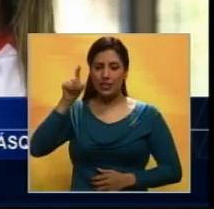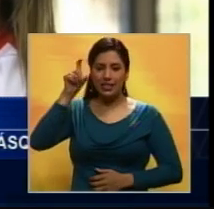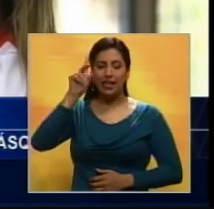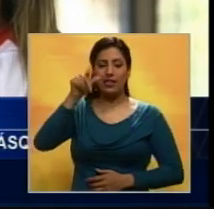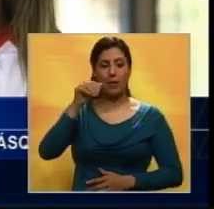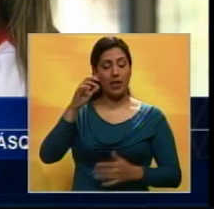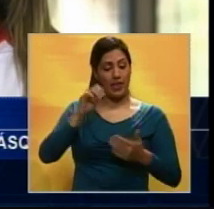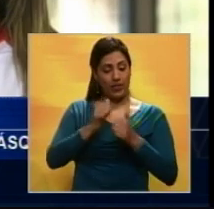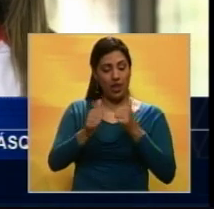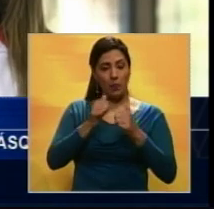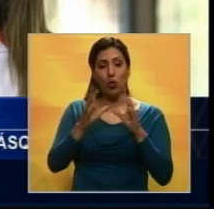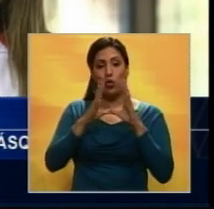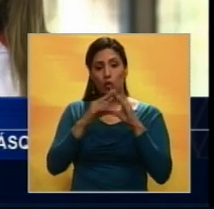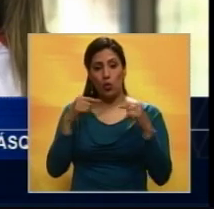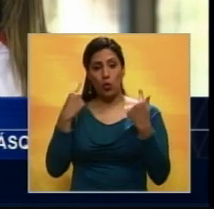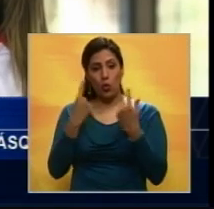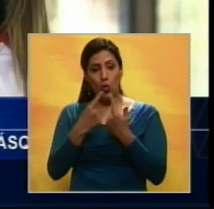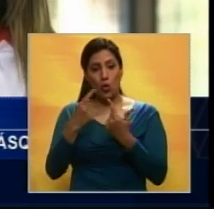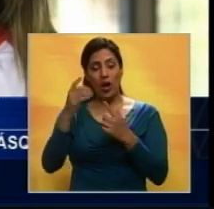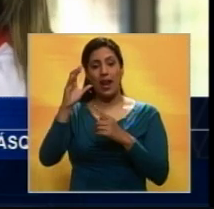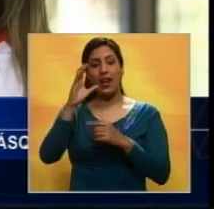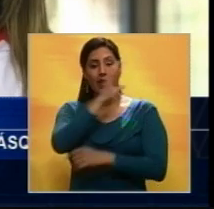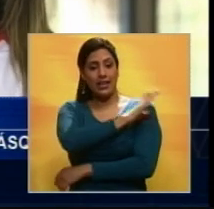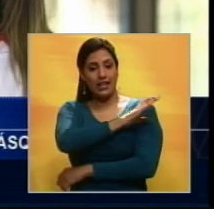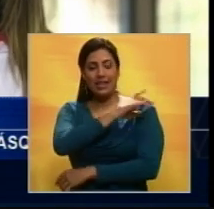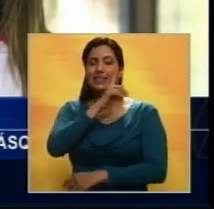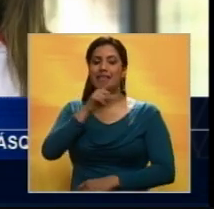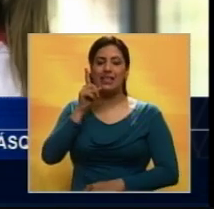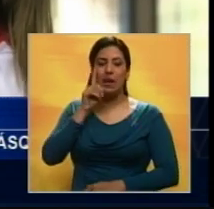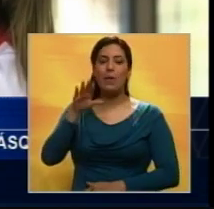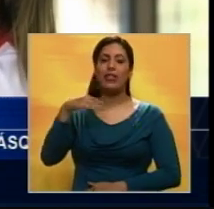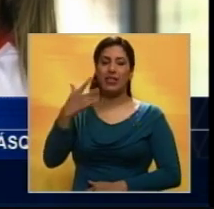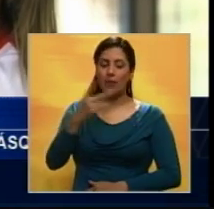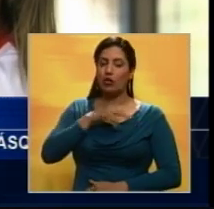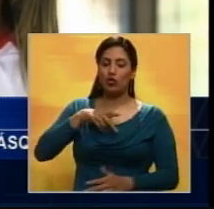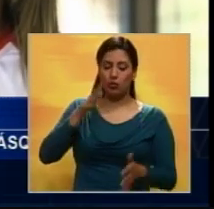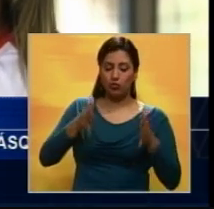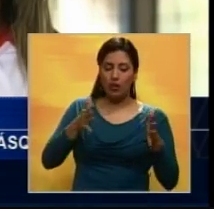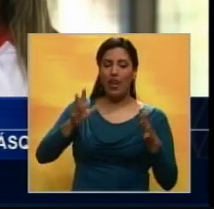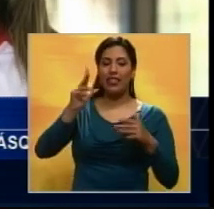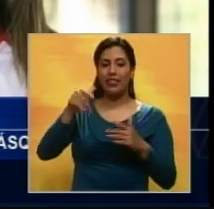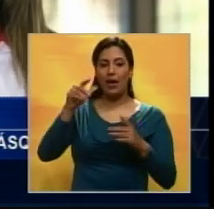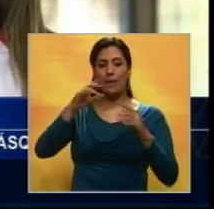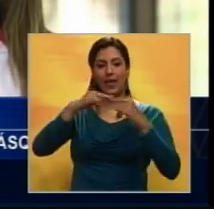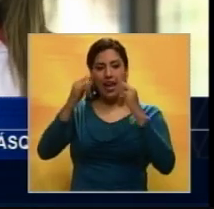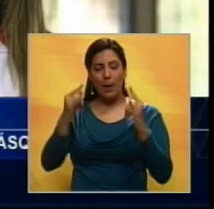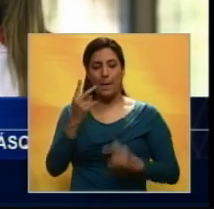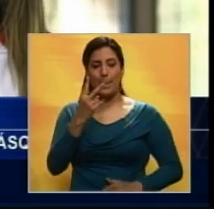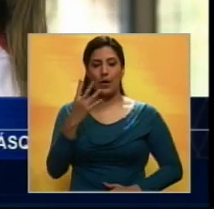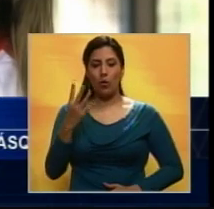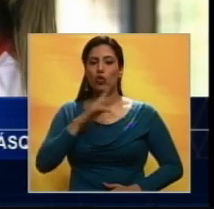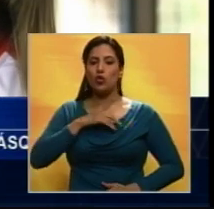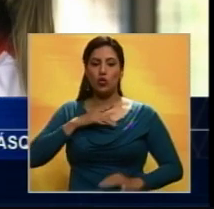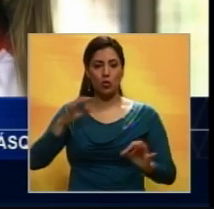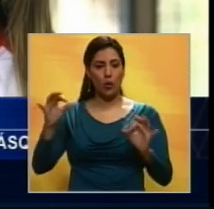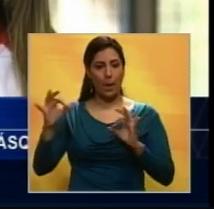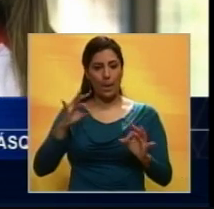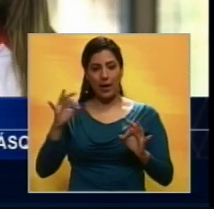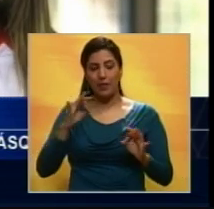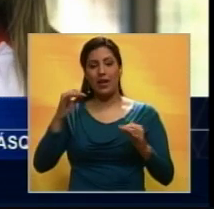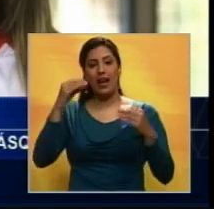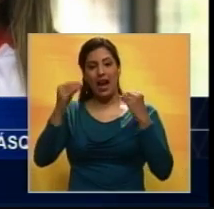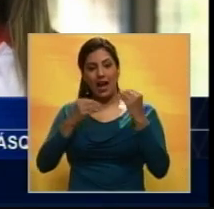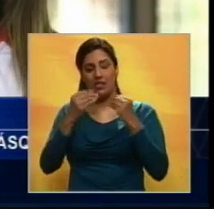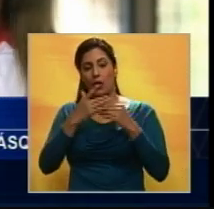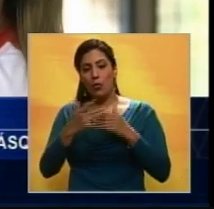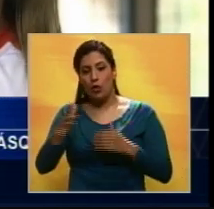los atletas a través de esta gira de clínicas y también para los atletas tenemos el campamento de los 24 que ya nos estamos preparando para